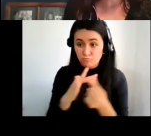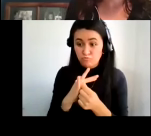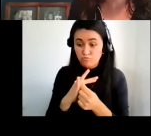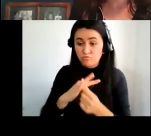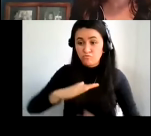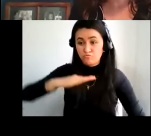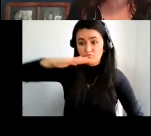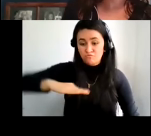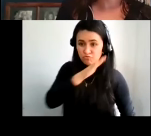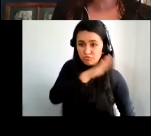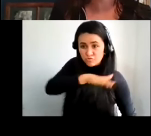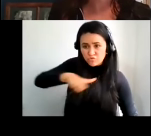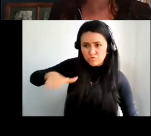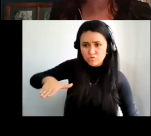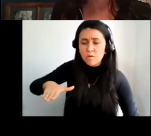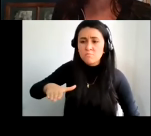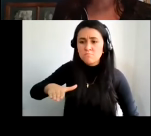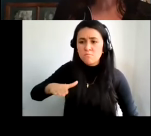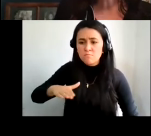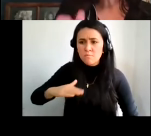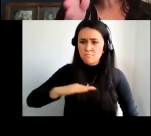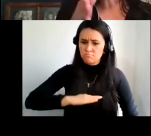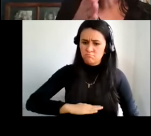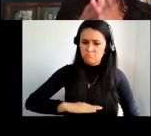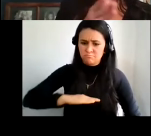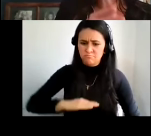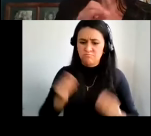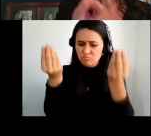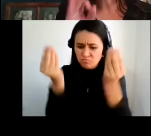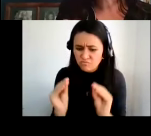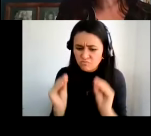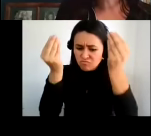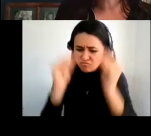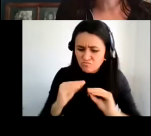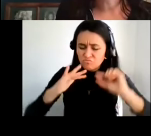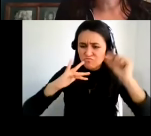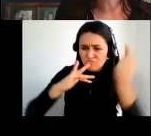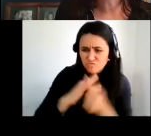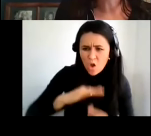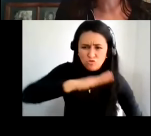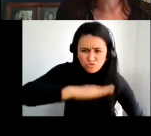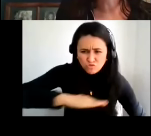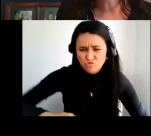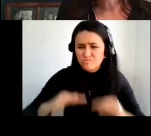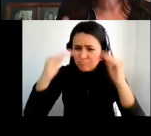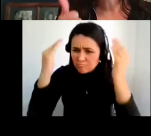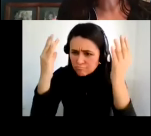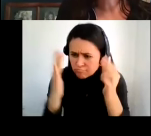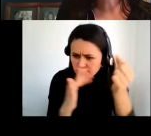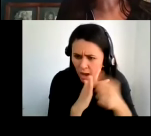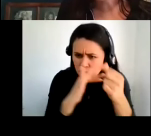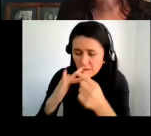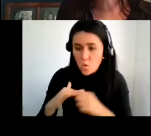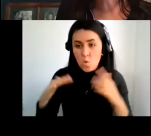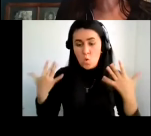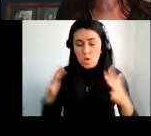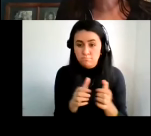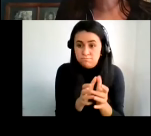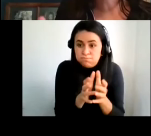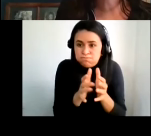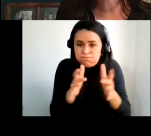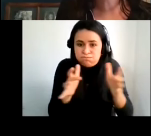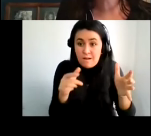en algunos de los países de la región de las Américas, nos damos cuenta que por sí solo el matrimonio temprano, de hecho, aumenta el riesgo